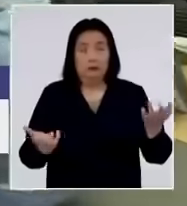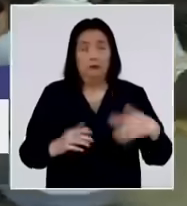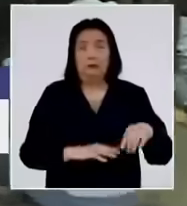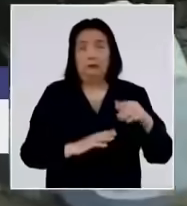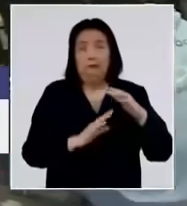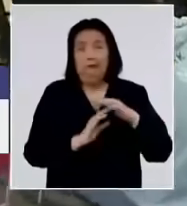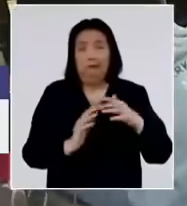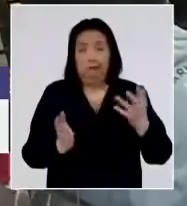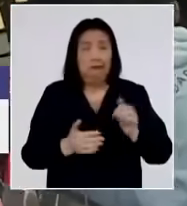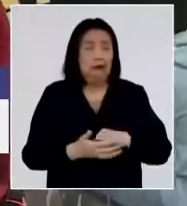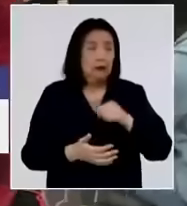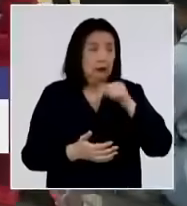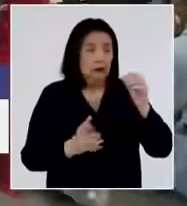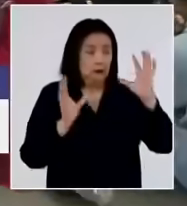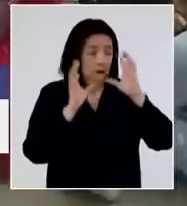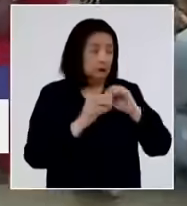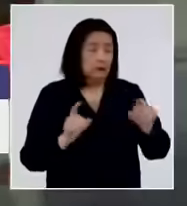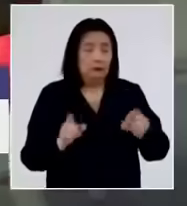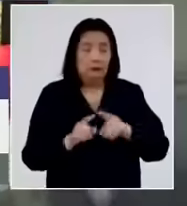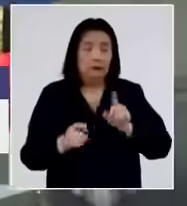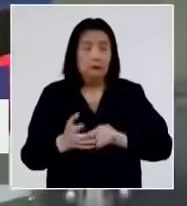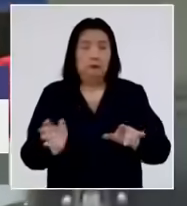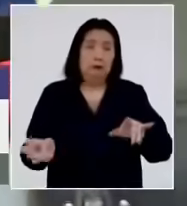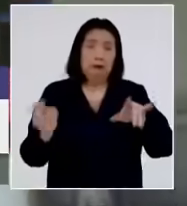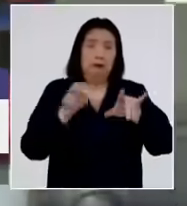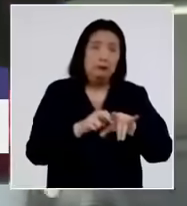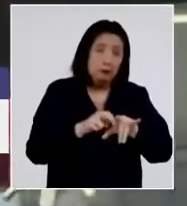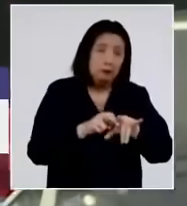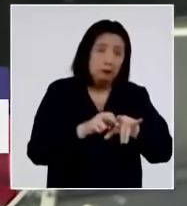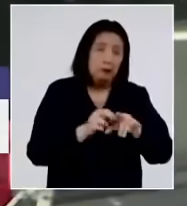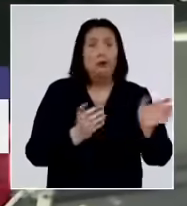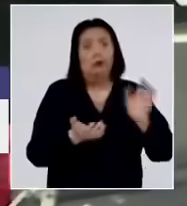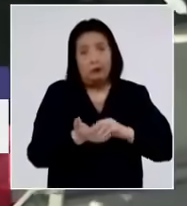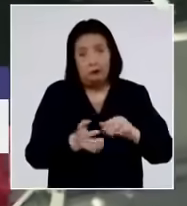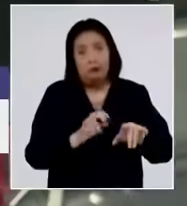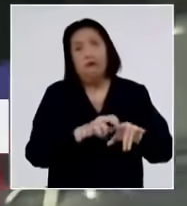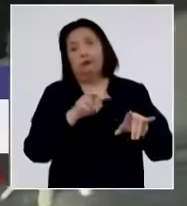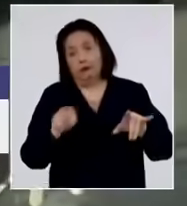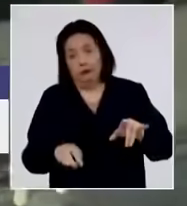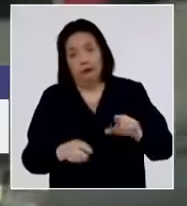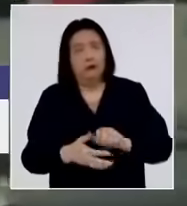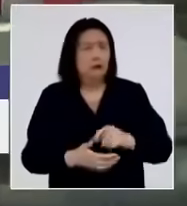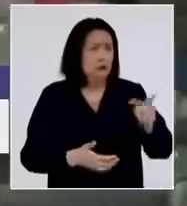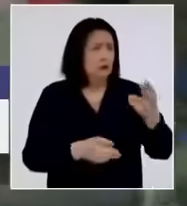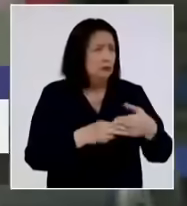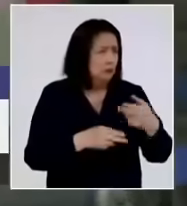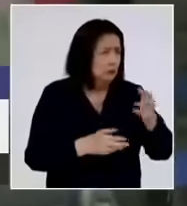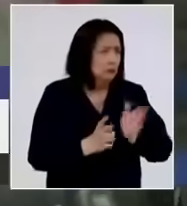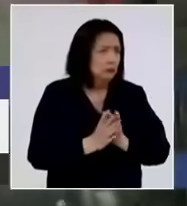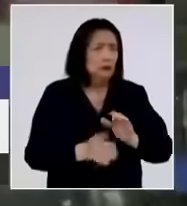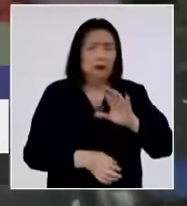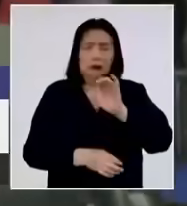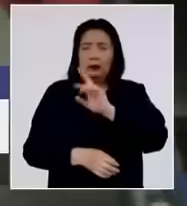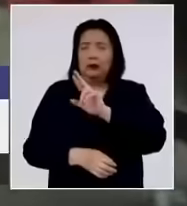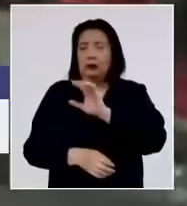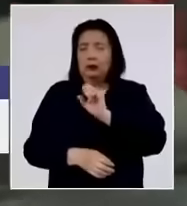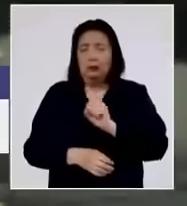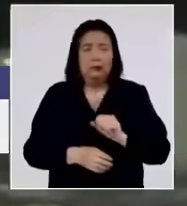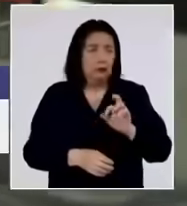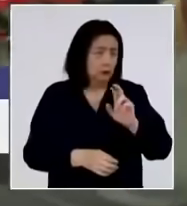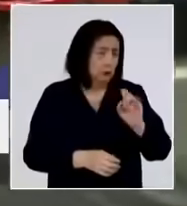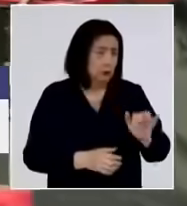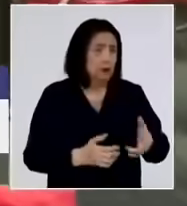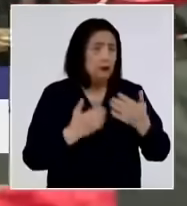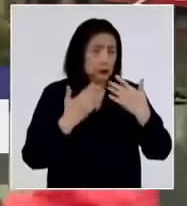afectado. Anoche también igualito, lo mismo, nos embarcaron de nuevo y nos hicieron bajar de nuevo. ¿Su nombre, por favor? Carlos Rimmel. Perfecto,